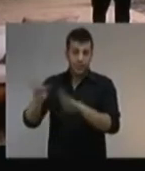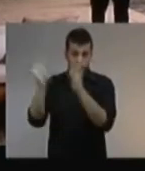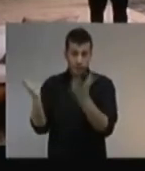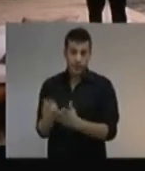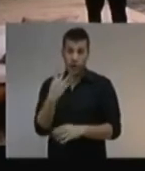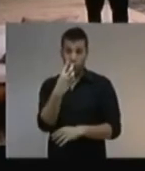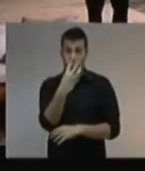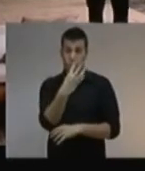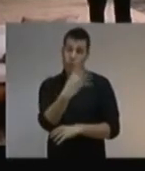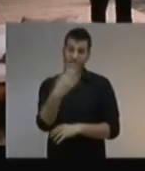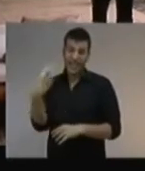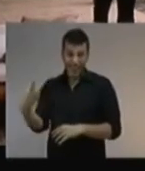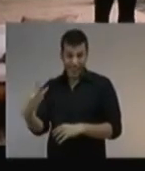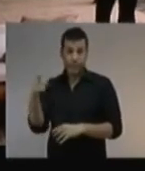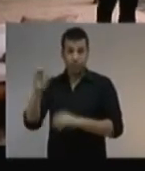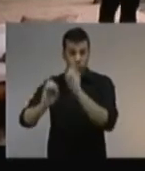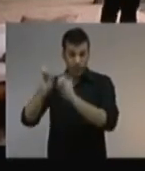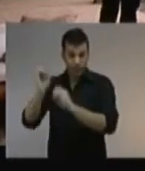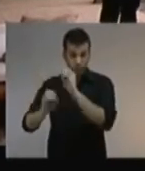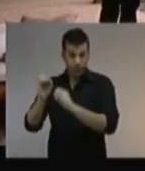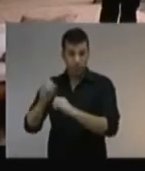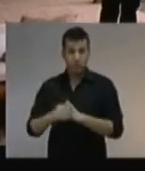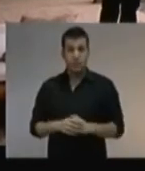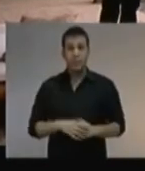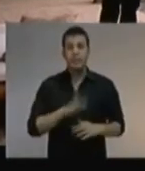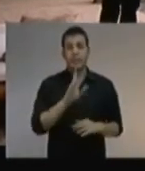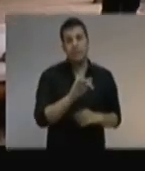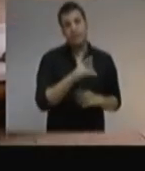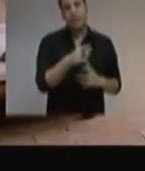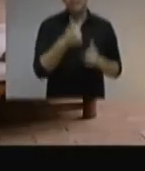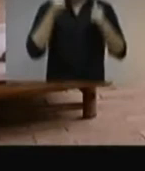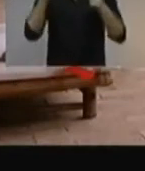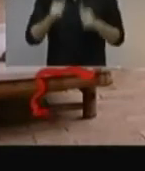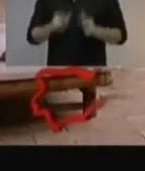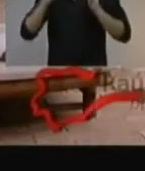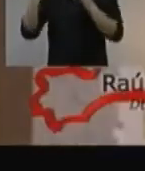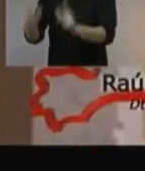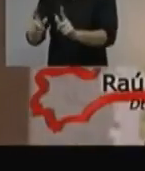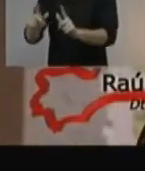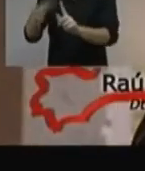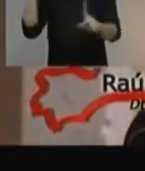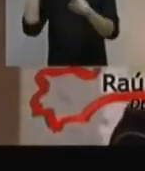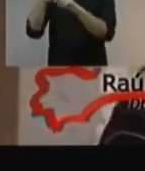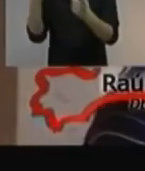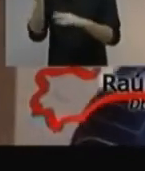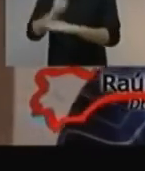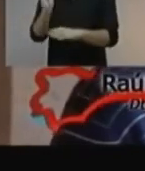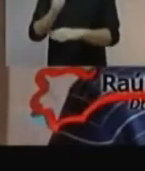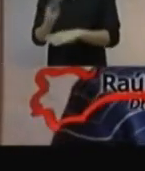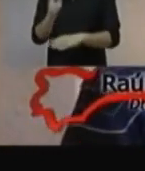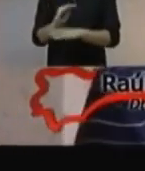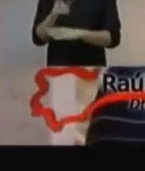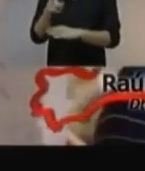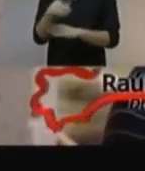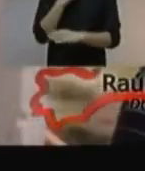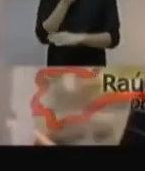territorio. Sí, todo lo que es la parte central y la parte oeste se ha declarado Reserva de la Biosfera, sobre todo con el fin de conservar y preservar, ¿no?, lo que es la